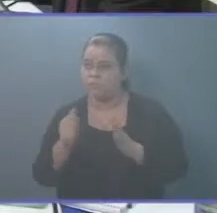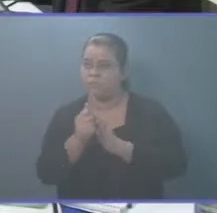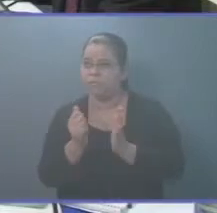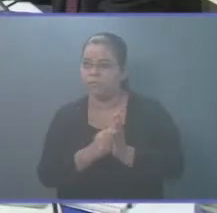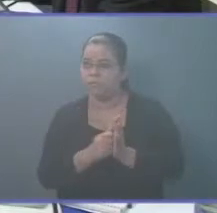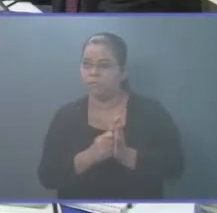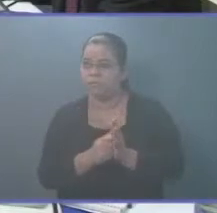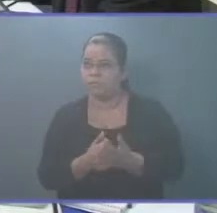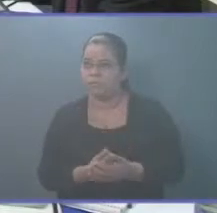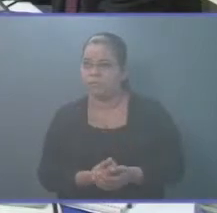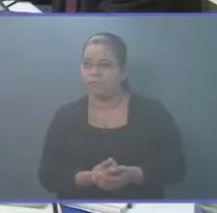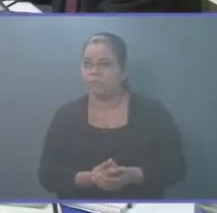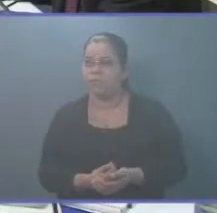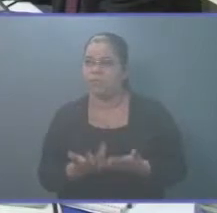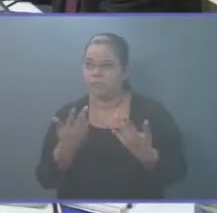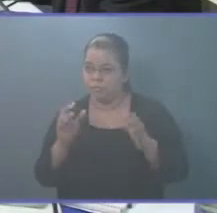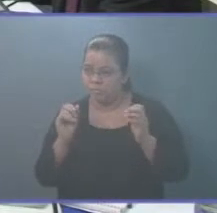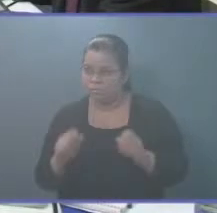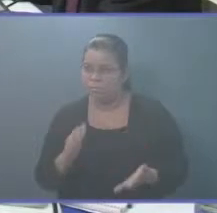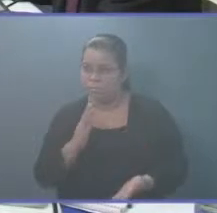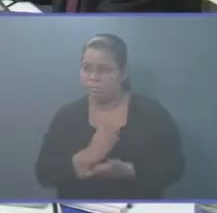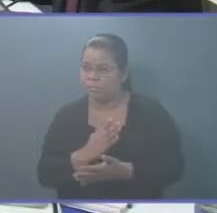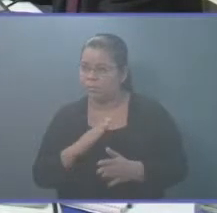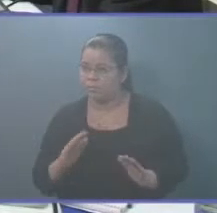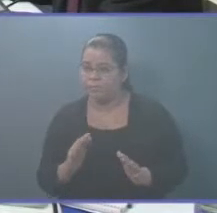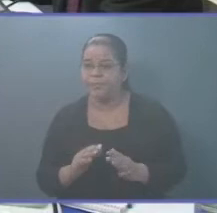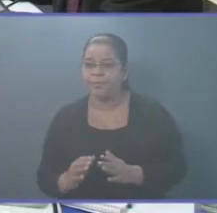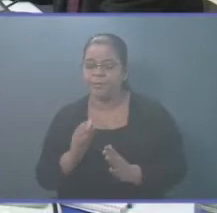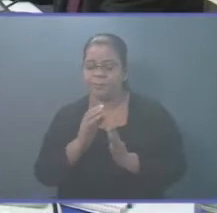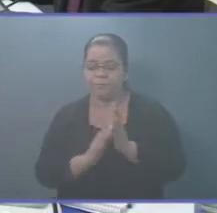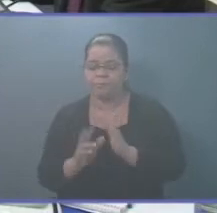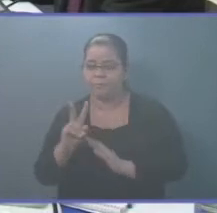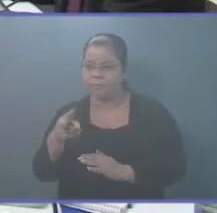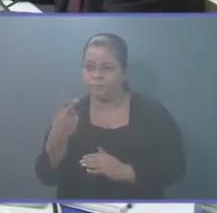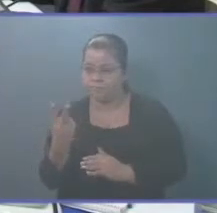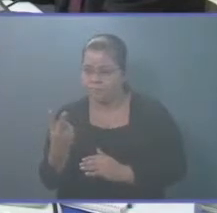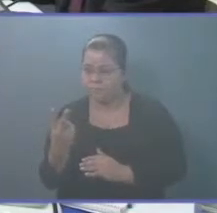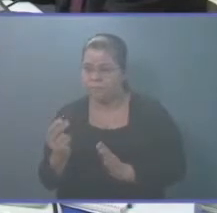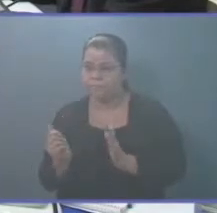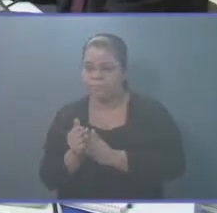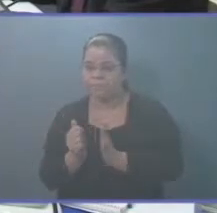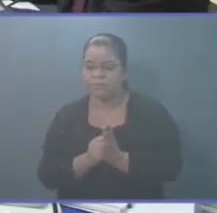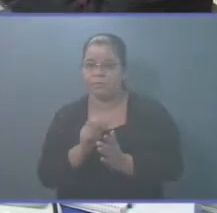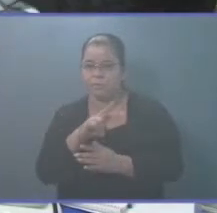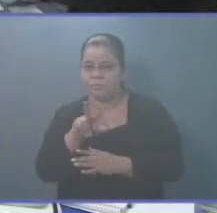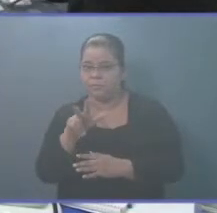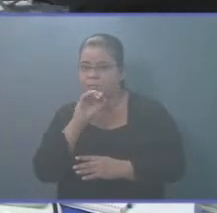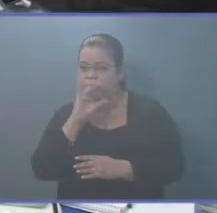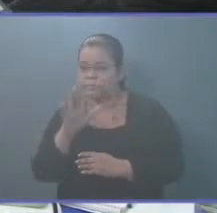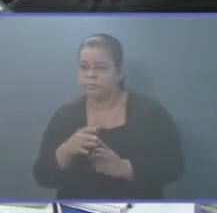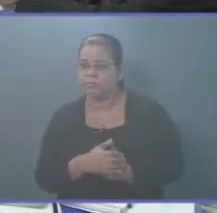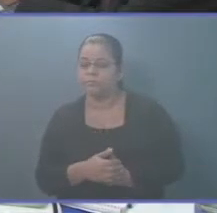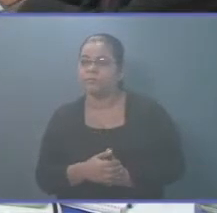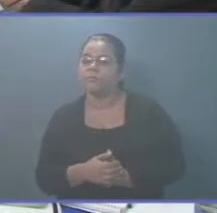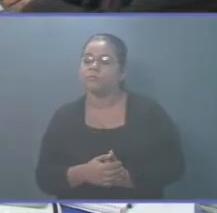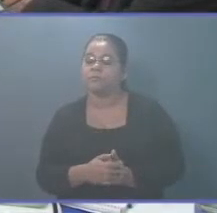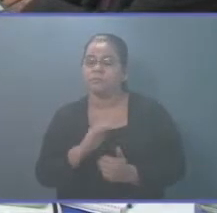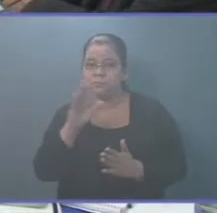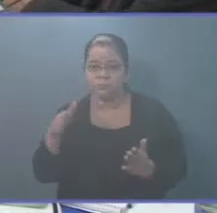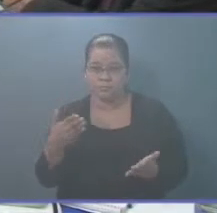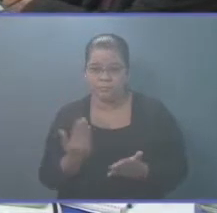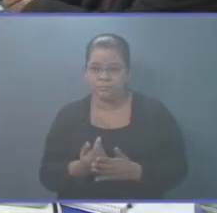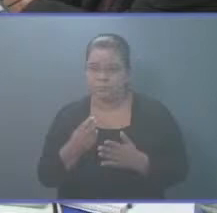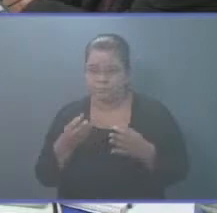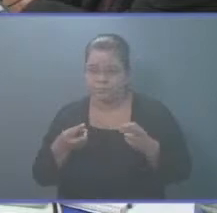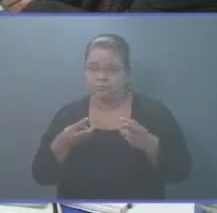artículo se elimine, ¿verdad?, aunque el inciso segundo del artículo 23 dice y incluya todos los